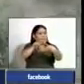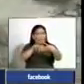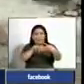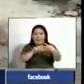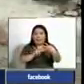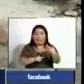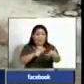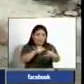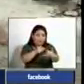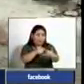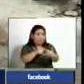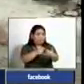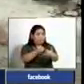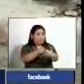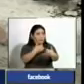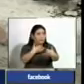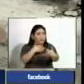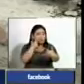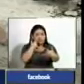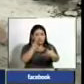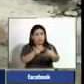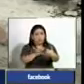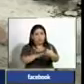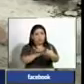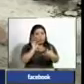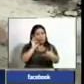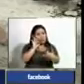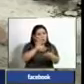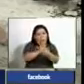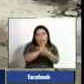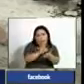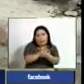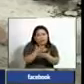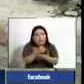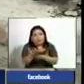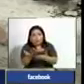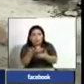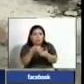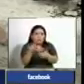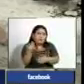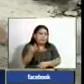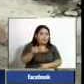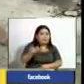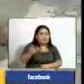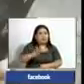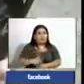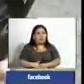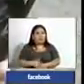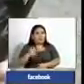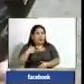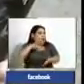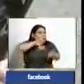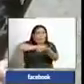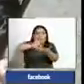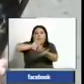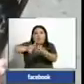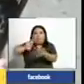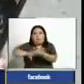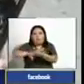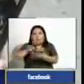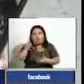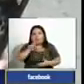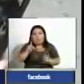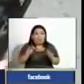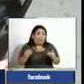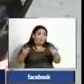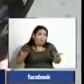que tratar la manera de ir comprando lo básico y no exceder en compras innecesarias,